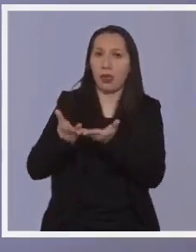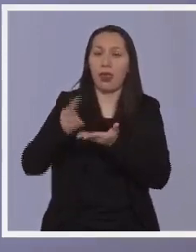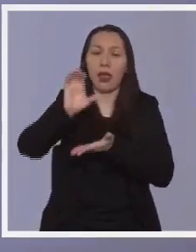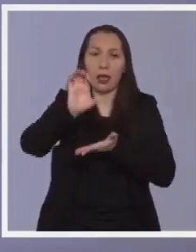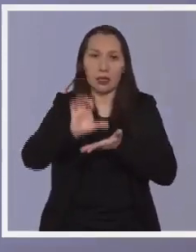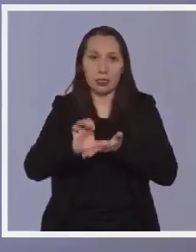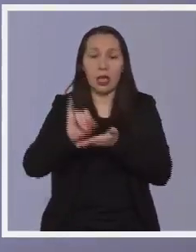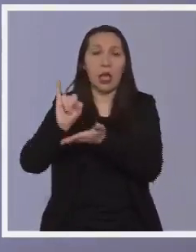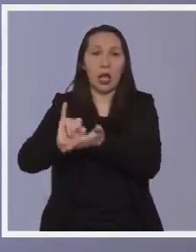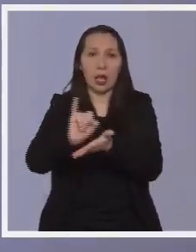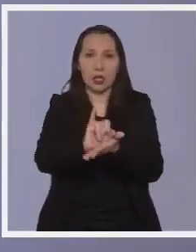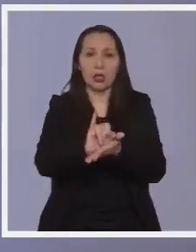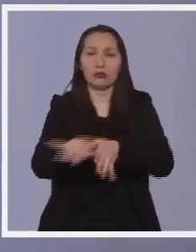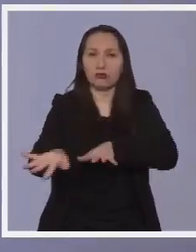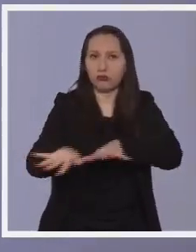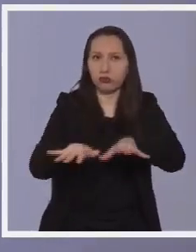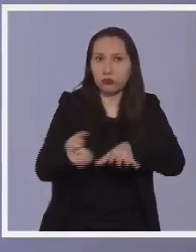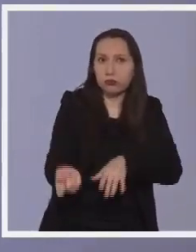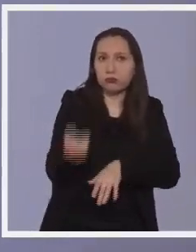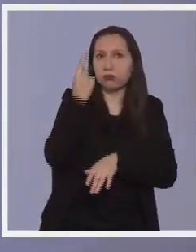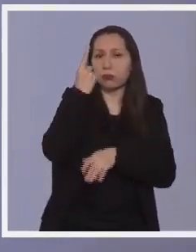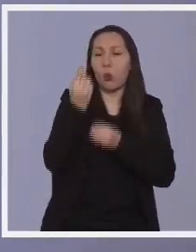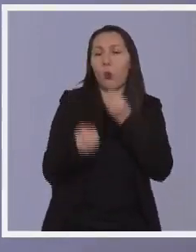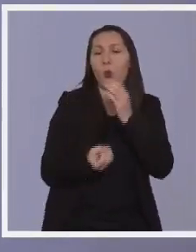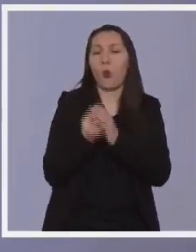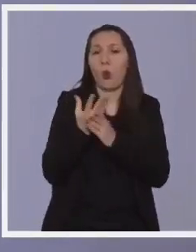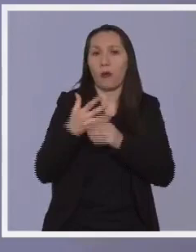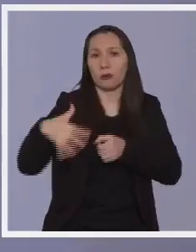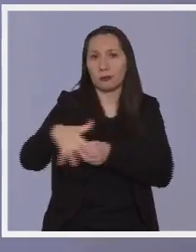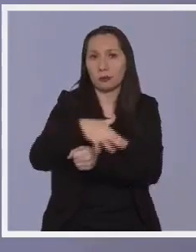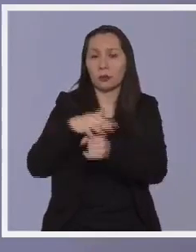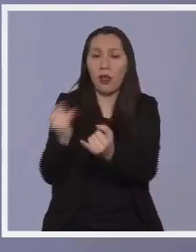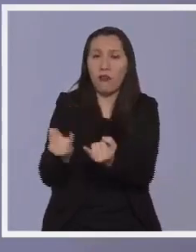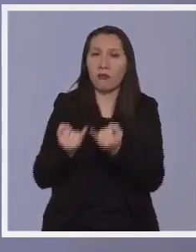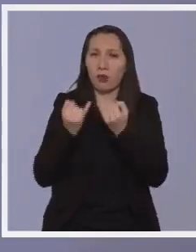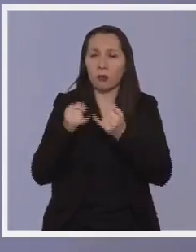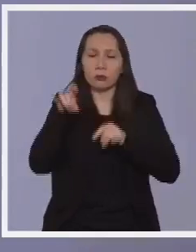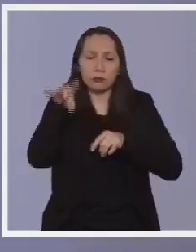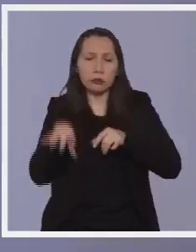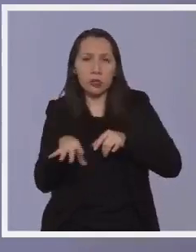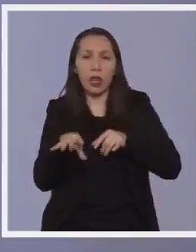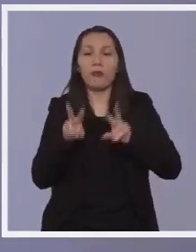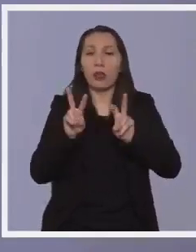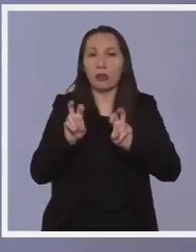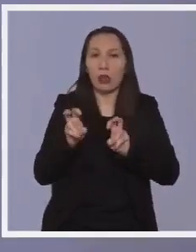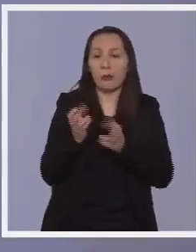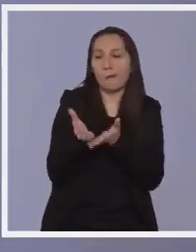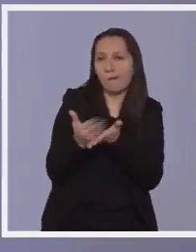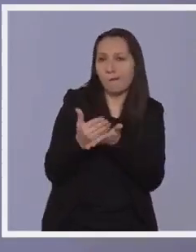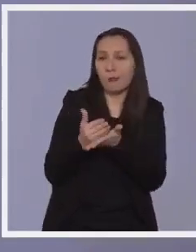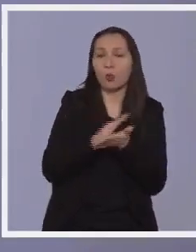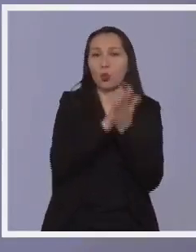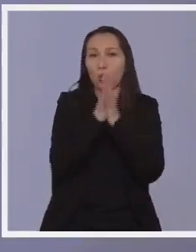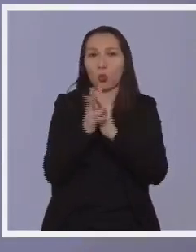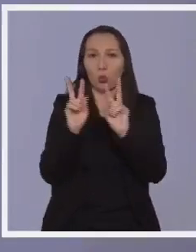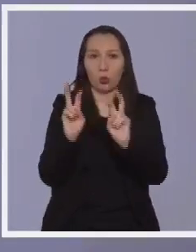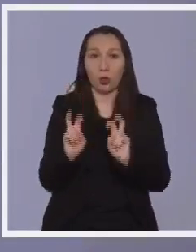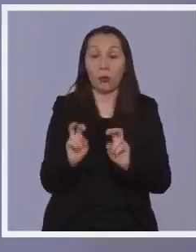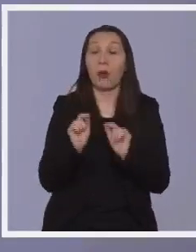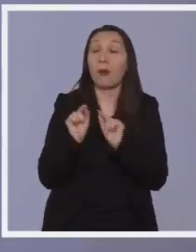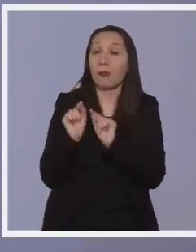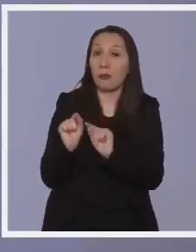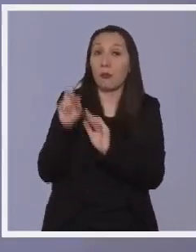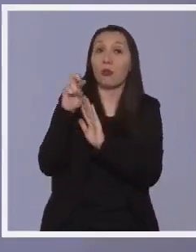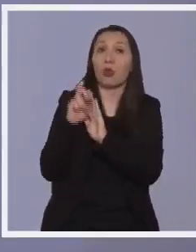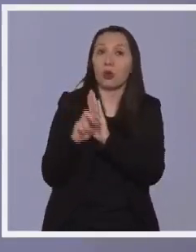Estado, a sus instituciones, para entender estos fenómenos, para manejar información y en base a eso tener estrategias en todas las dimensiones. Ese